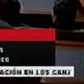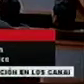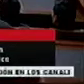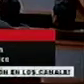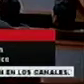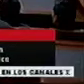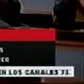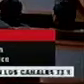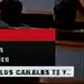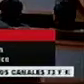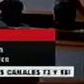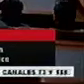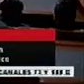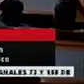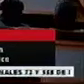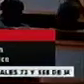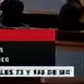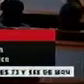para hablarnos